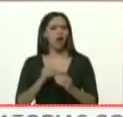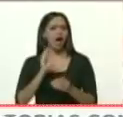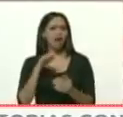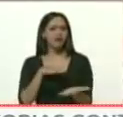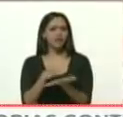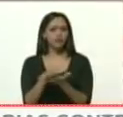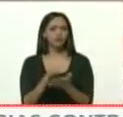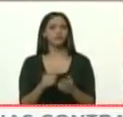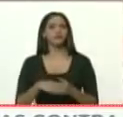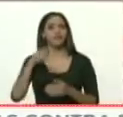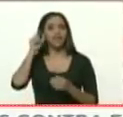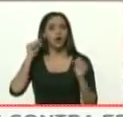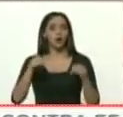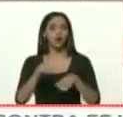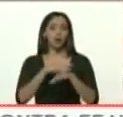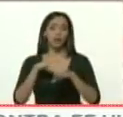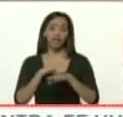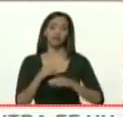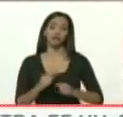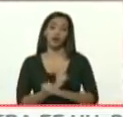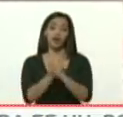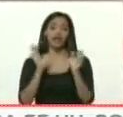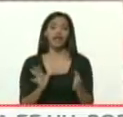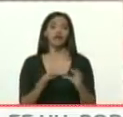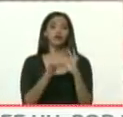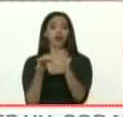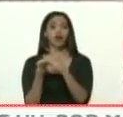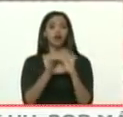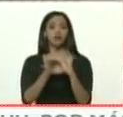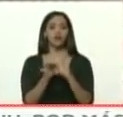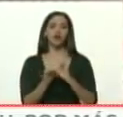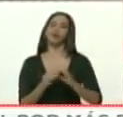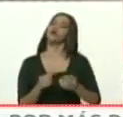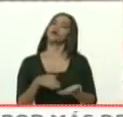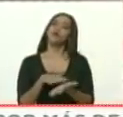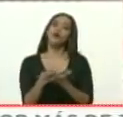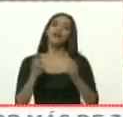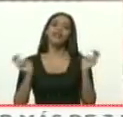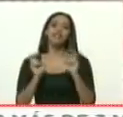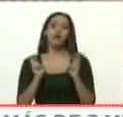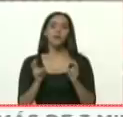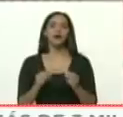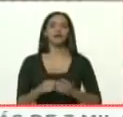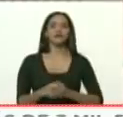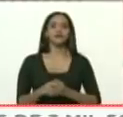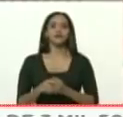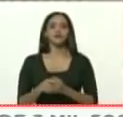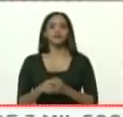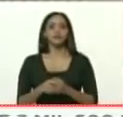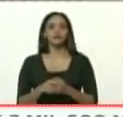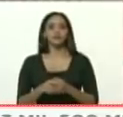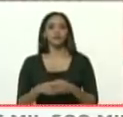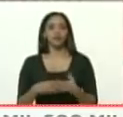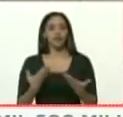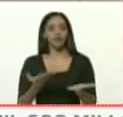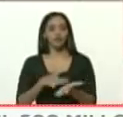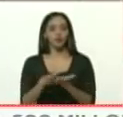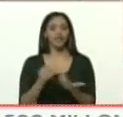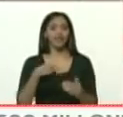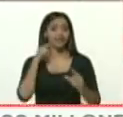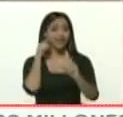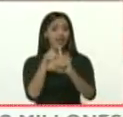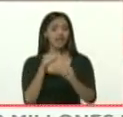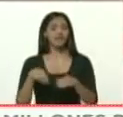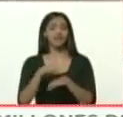ministro Néstor Reverol, obviamente relacionado con el ámbito que comprende la cartera que usted dirige, el